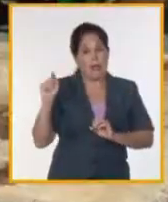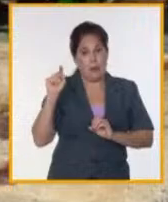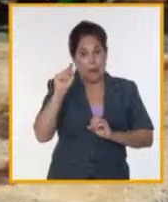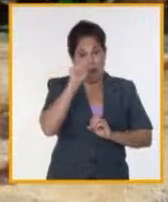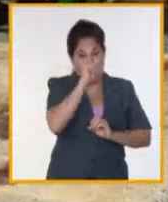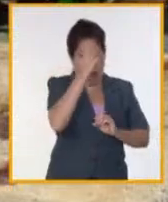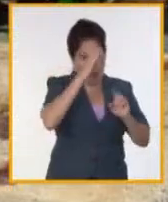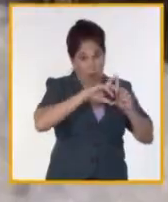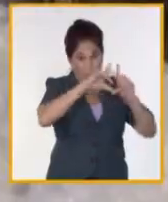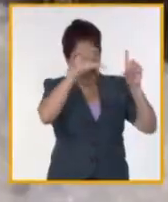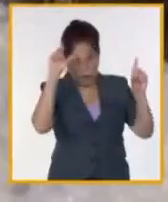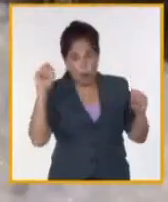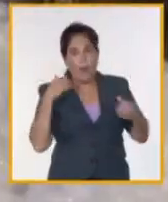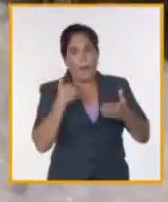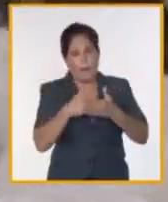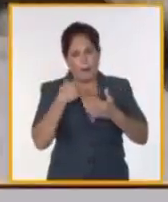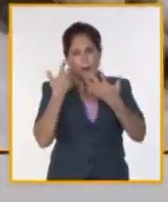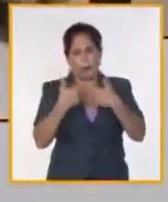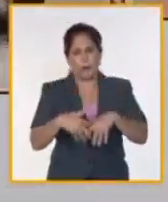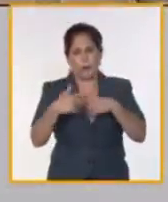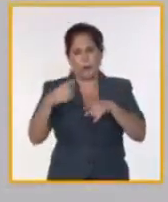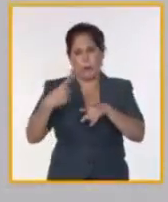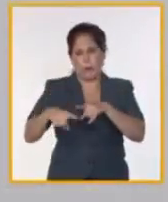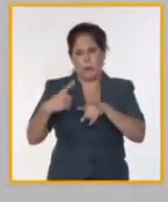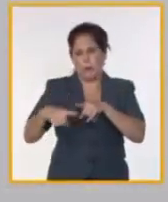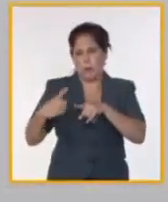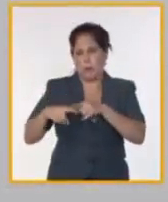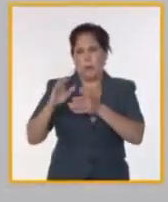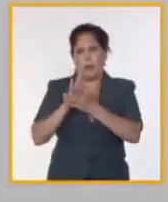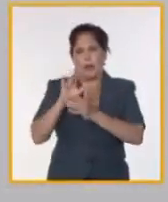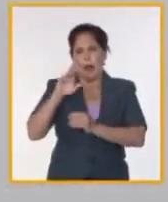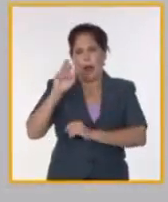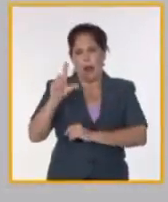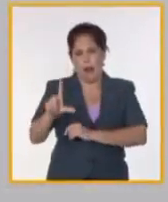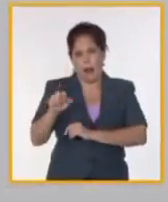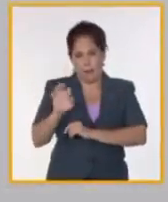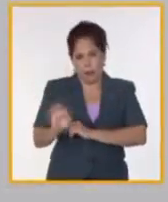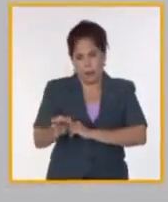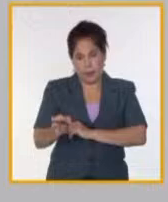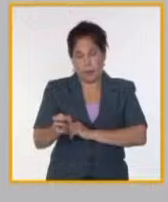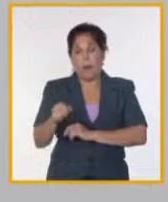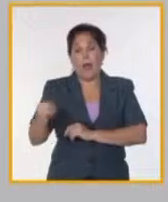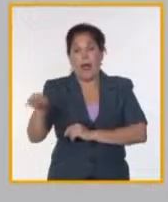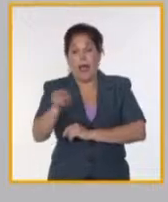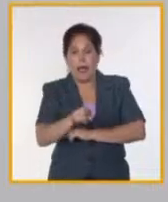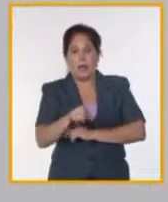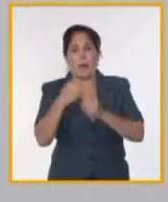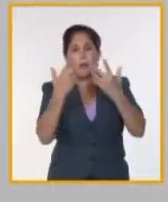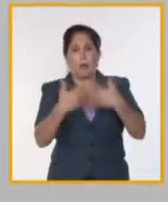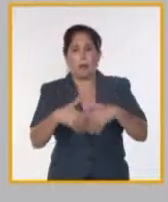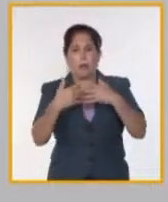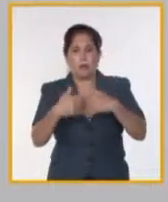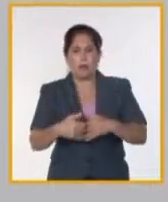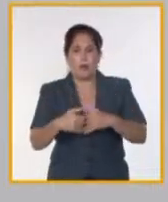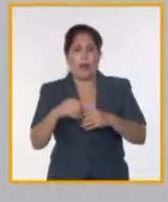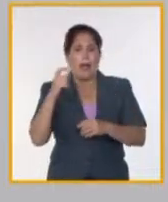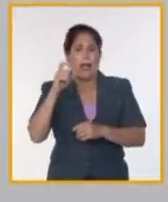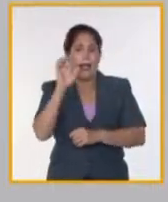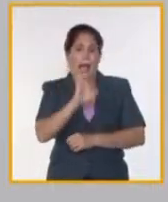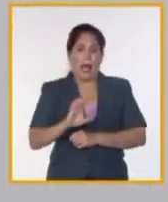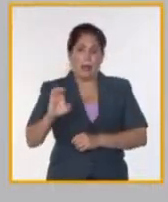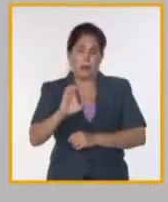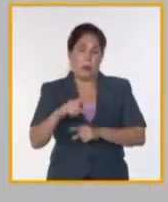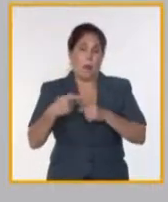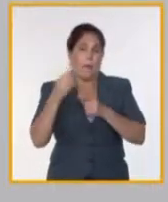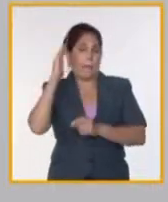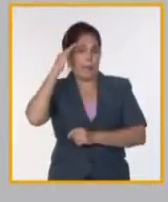mínimo una unidad productora de minerales. Por ejemplo, tenemos varias plantas que producen carbonato de calcio a partir de la piedra